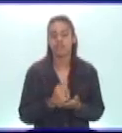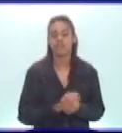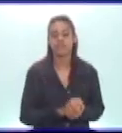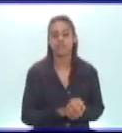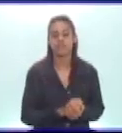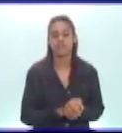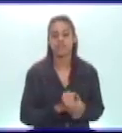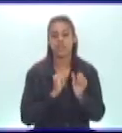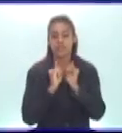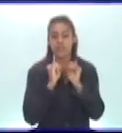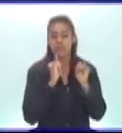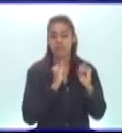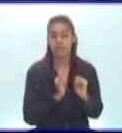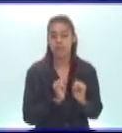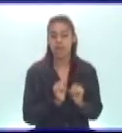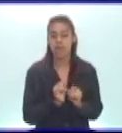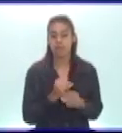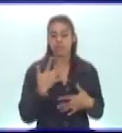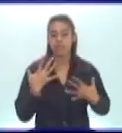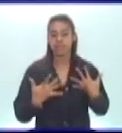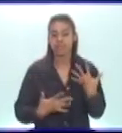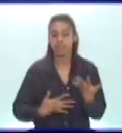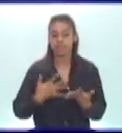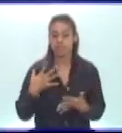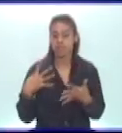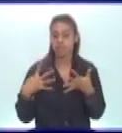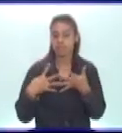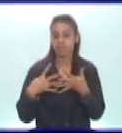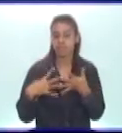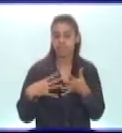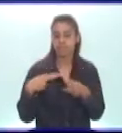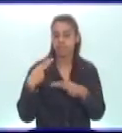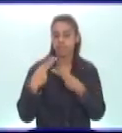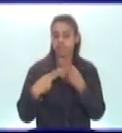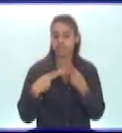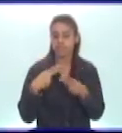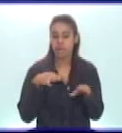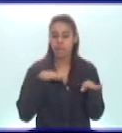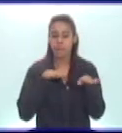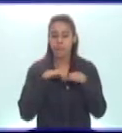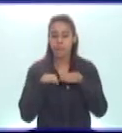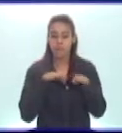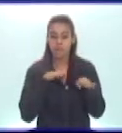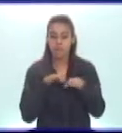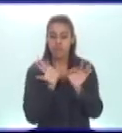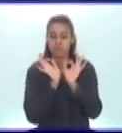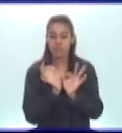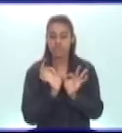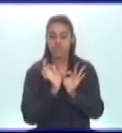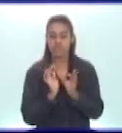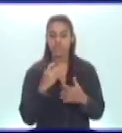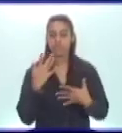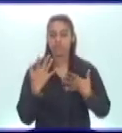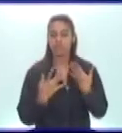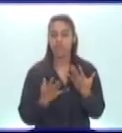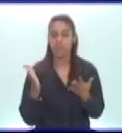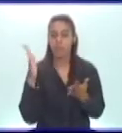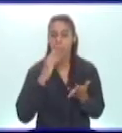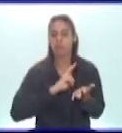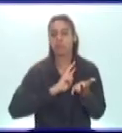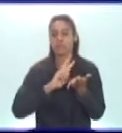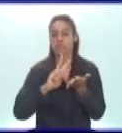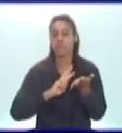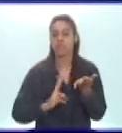Le informamos qué actividad vamos a realizar y prepararlo para la misma. Vamos a leer, vamos